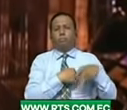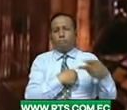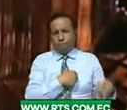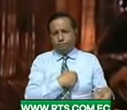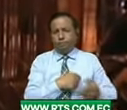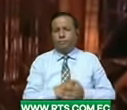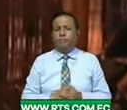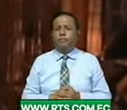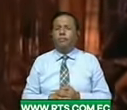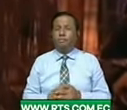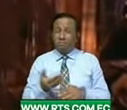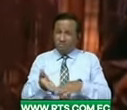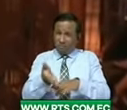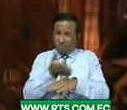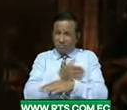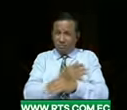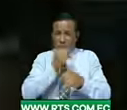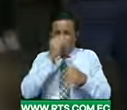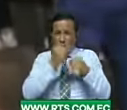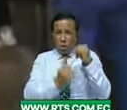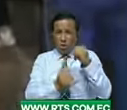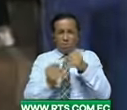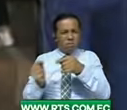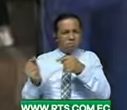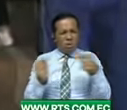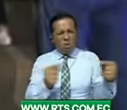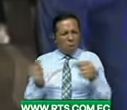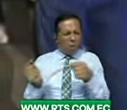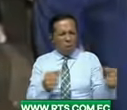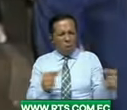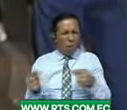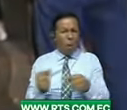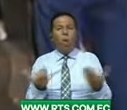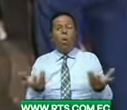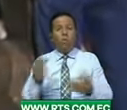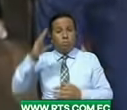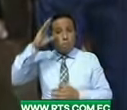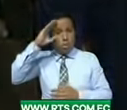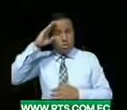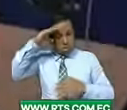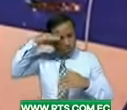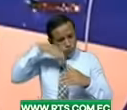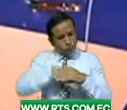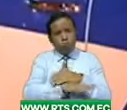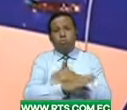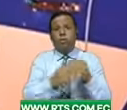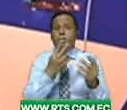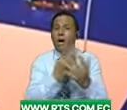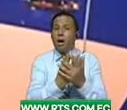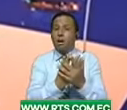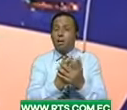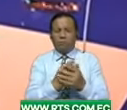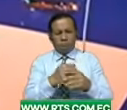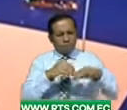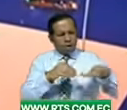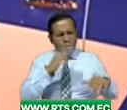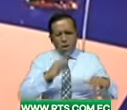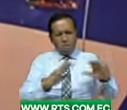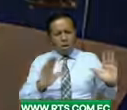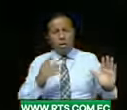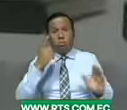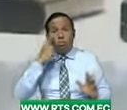El último enfrentamiento provocó el ingreso policial en varios pabellones de la penitenciaría. A la hora del